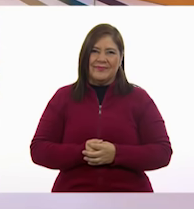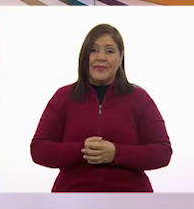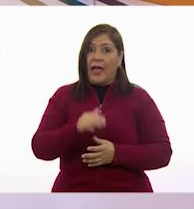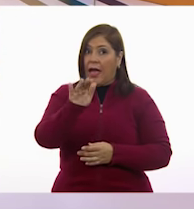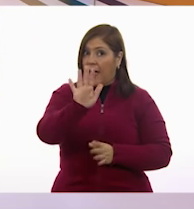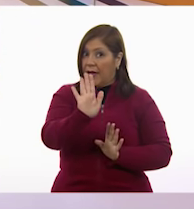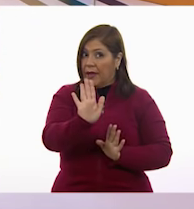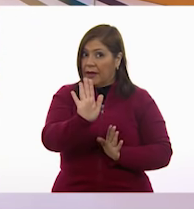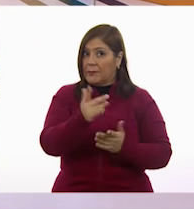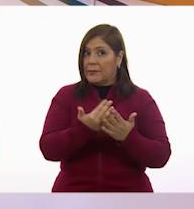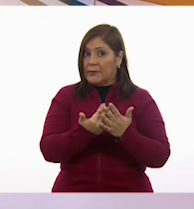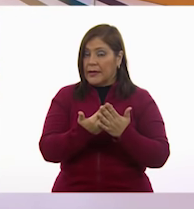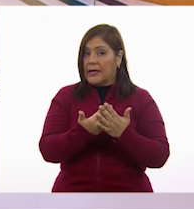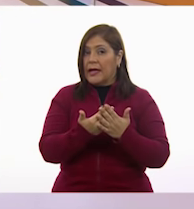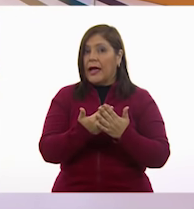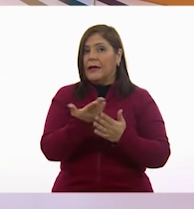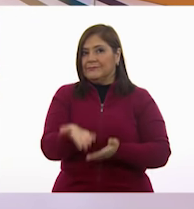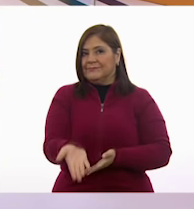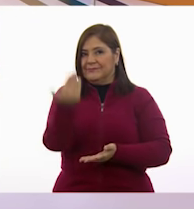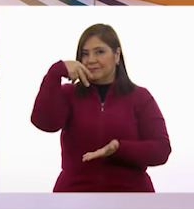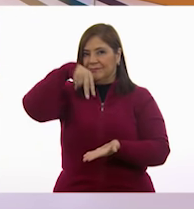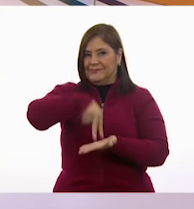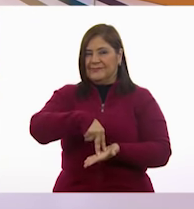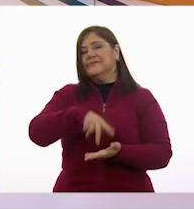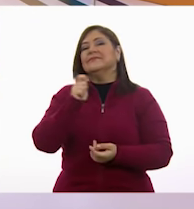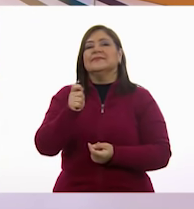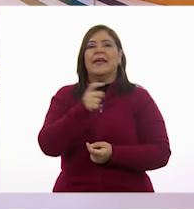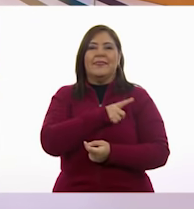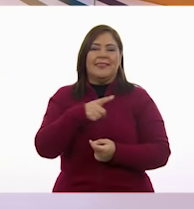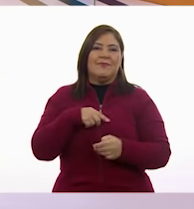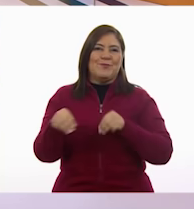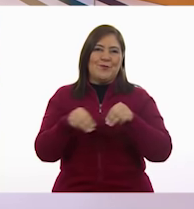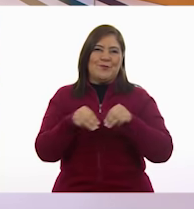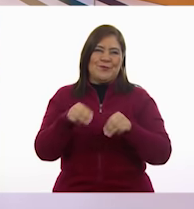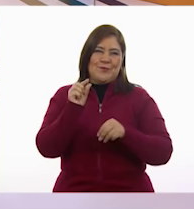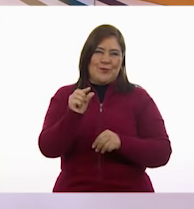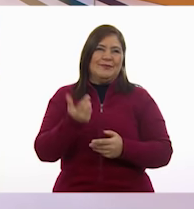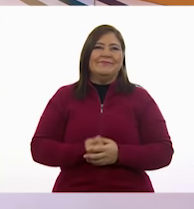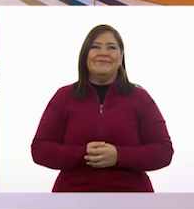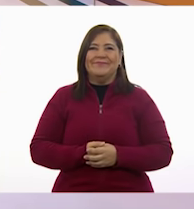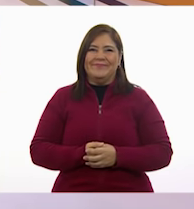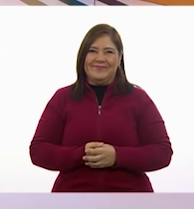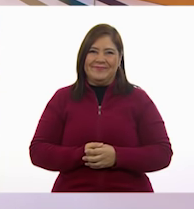¡Ey! Pero antes, pónganse de pie. Ha llegado el momento de movernos un poquito.